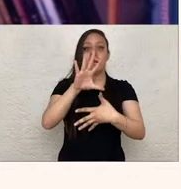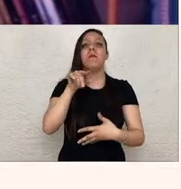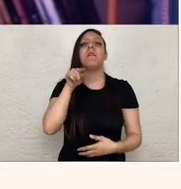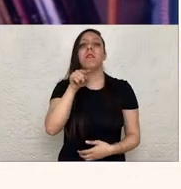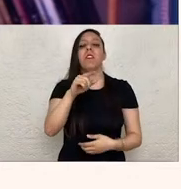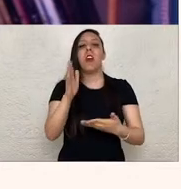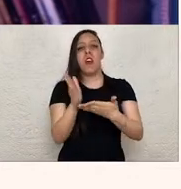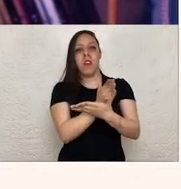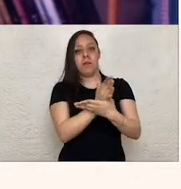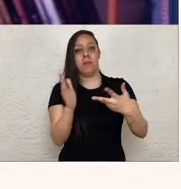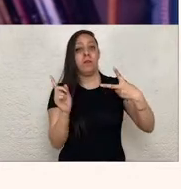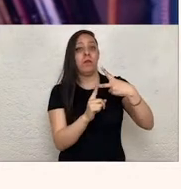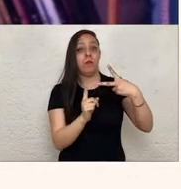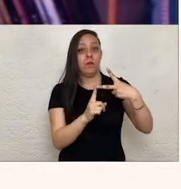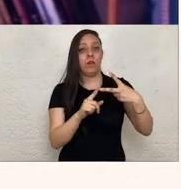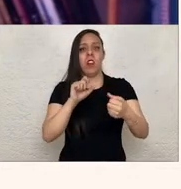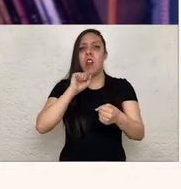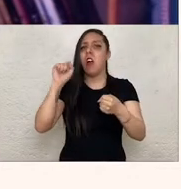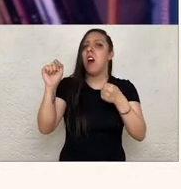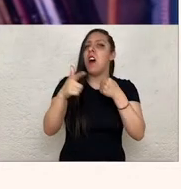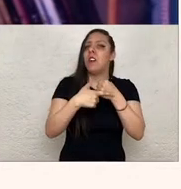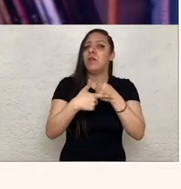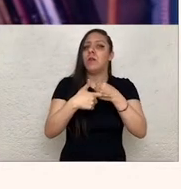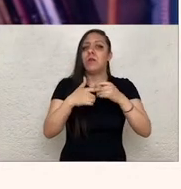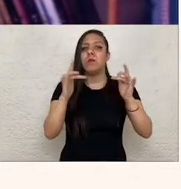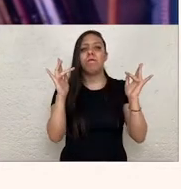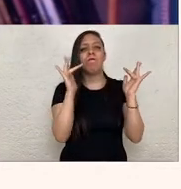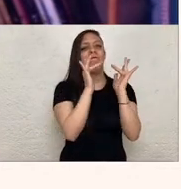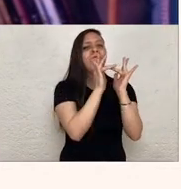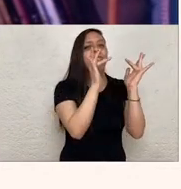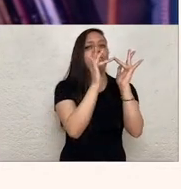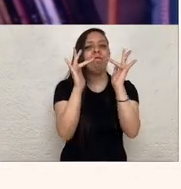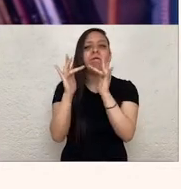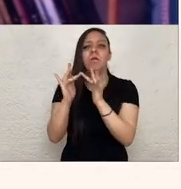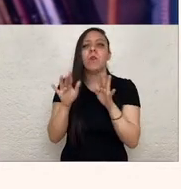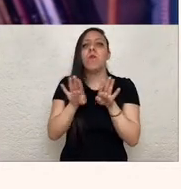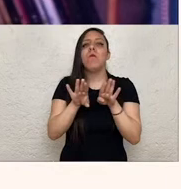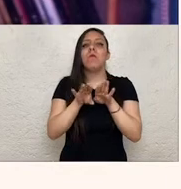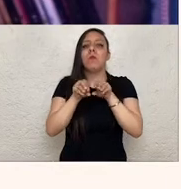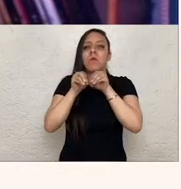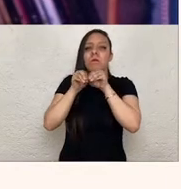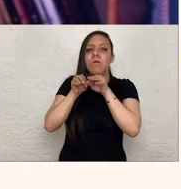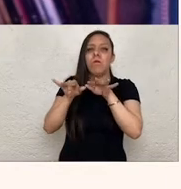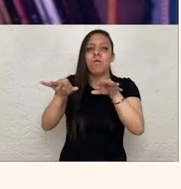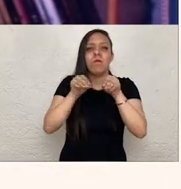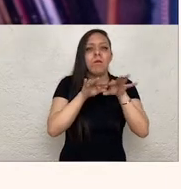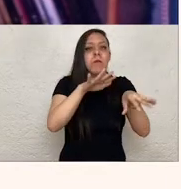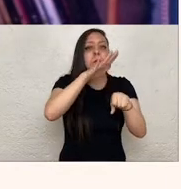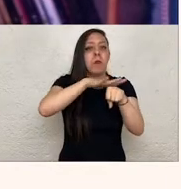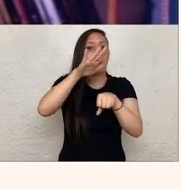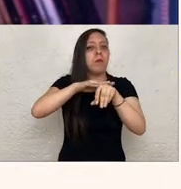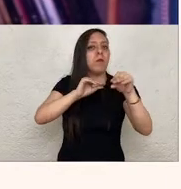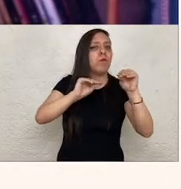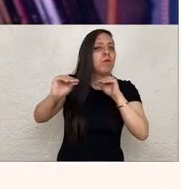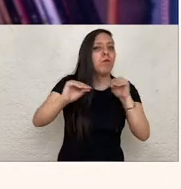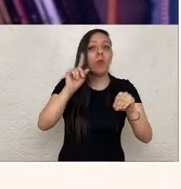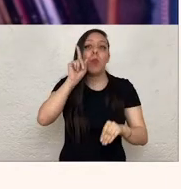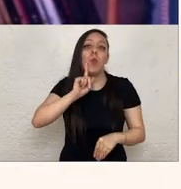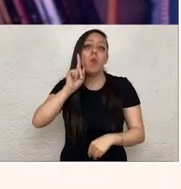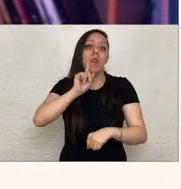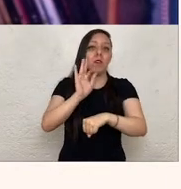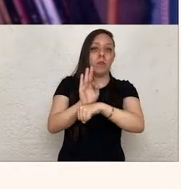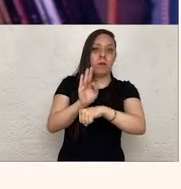de América. Por el otro, una coyuntura muy interesante de efervescencia de organizaciones, luchas y